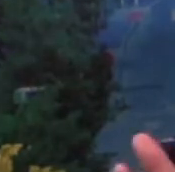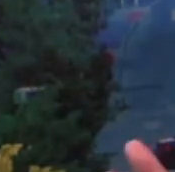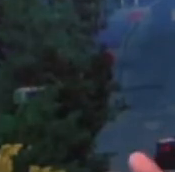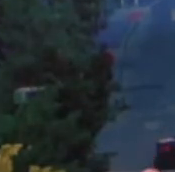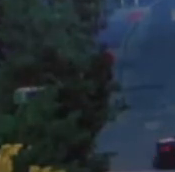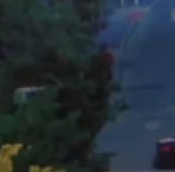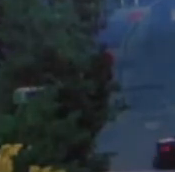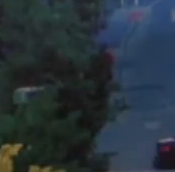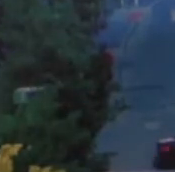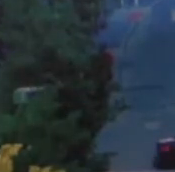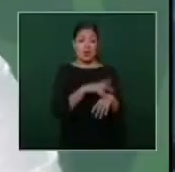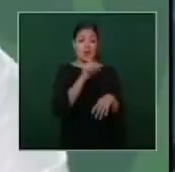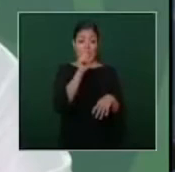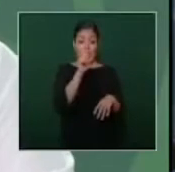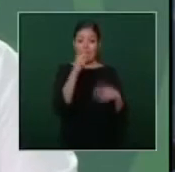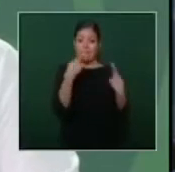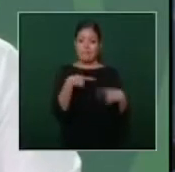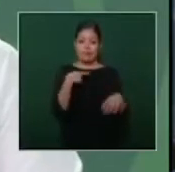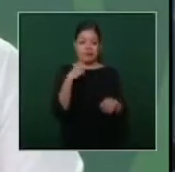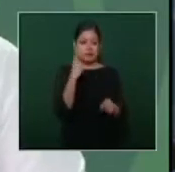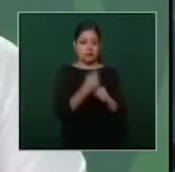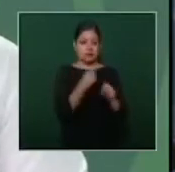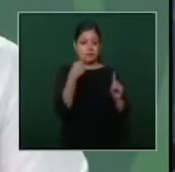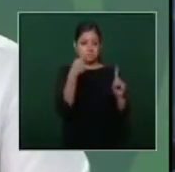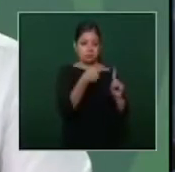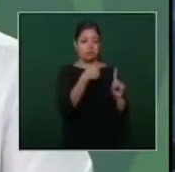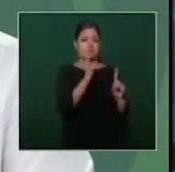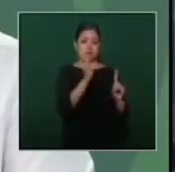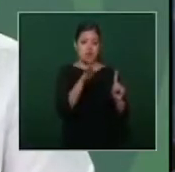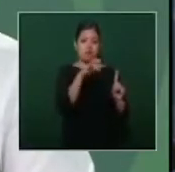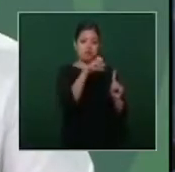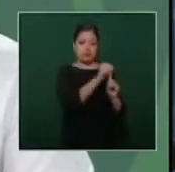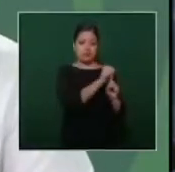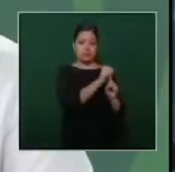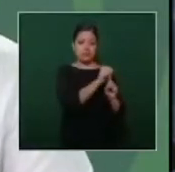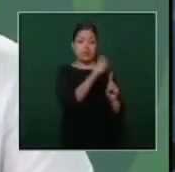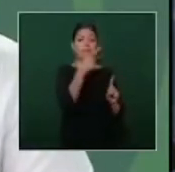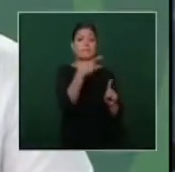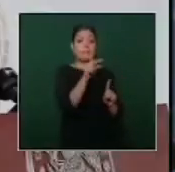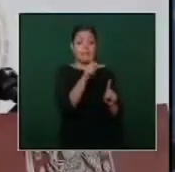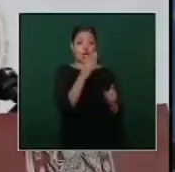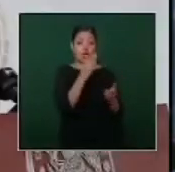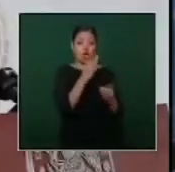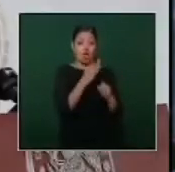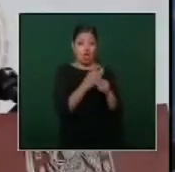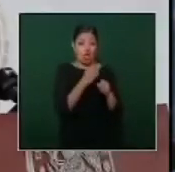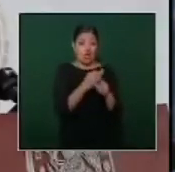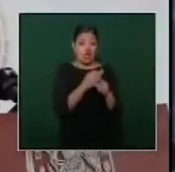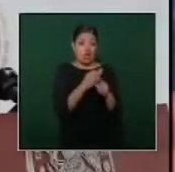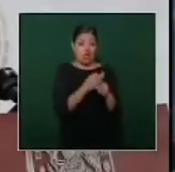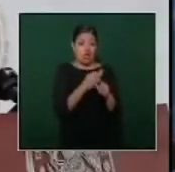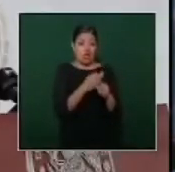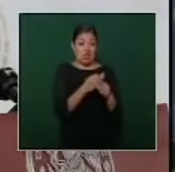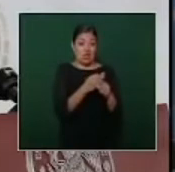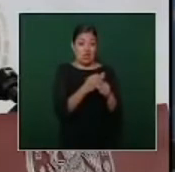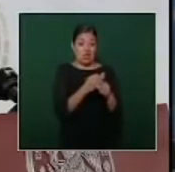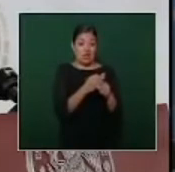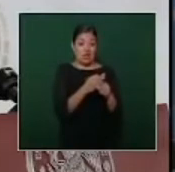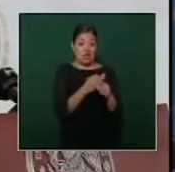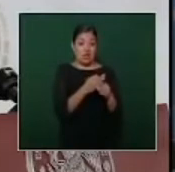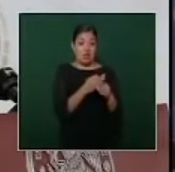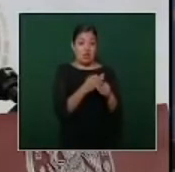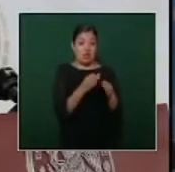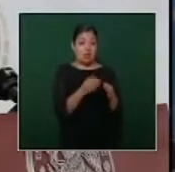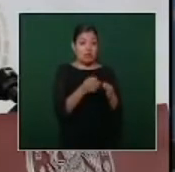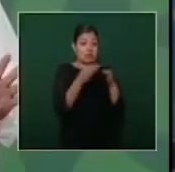les conviene a esos benditos gobernadores que a veces están de lujo en diferentes estados. También tenemos